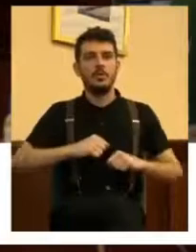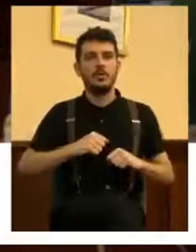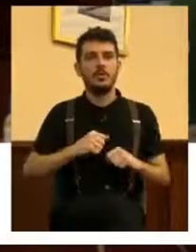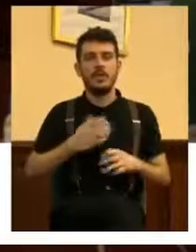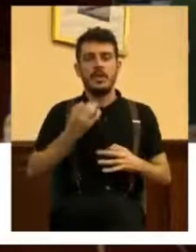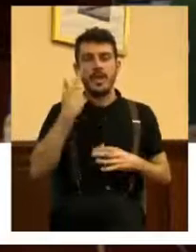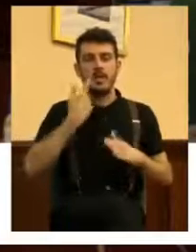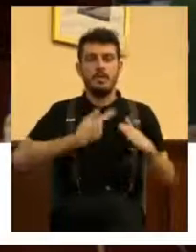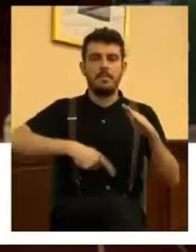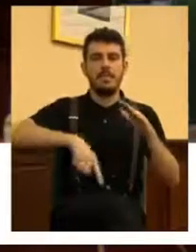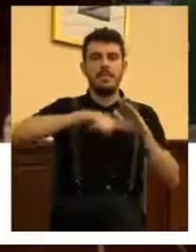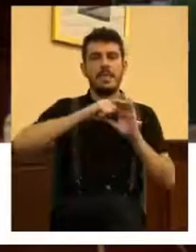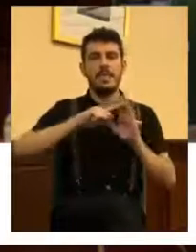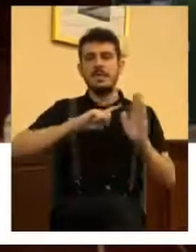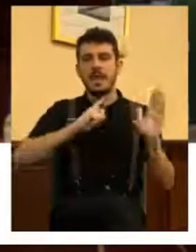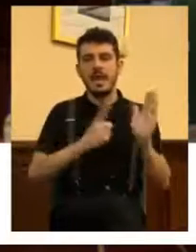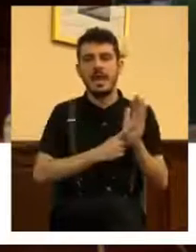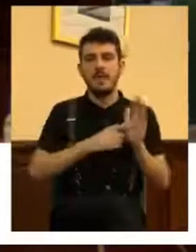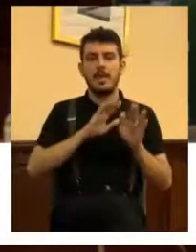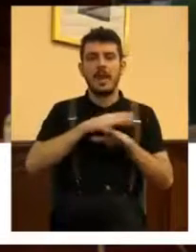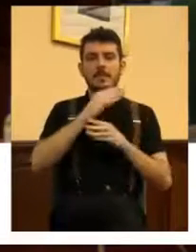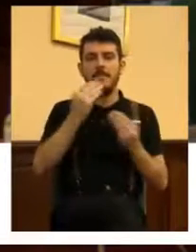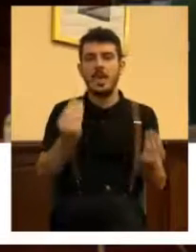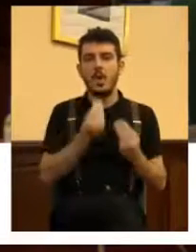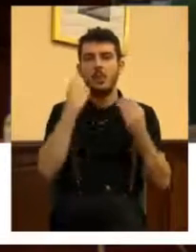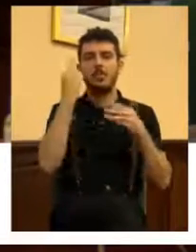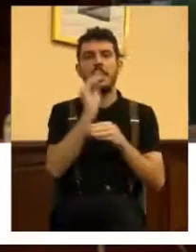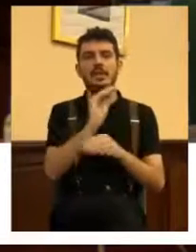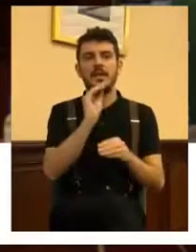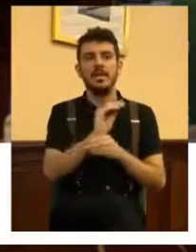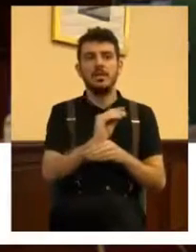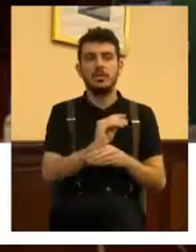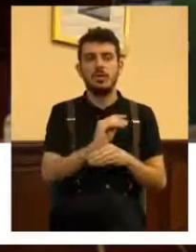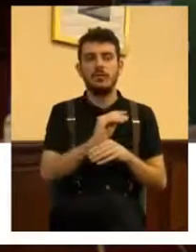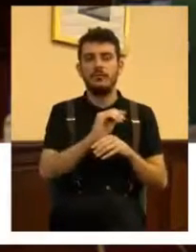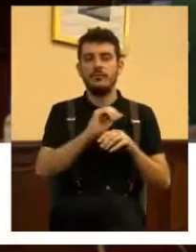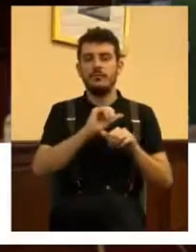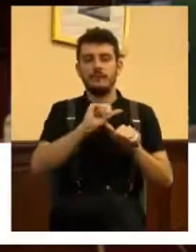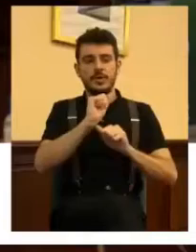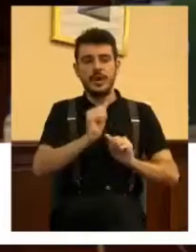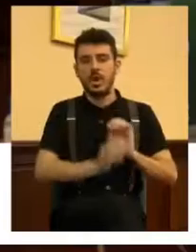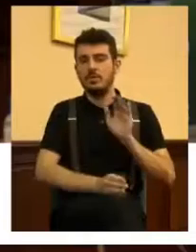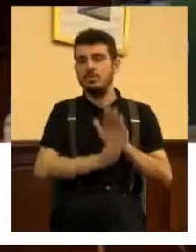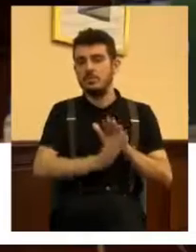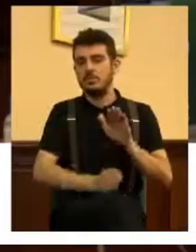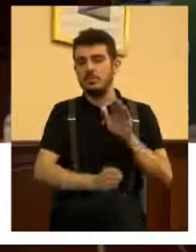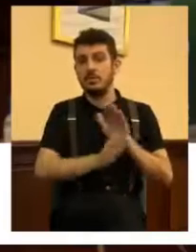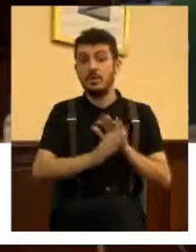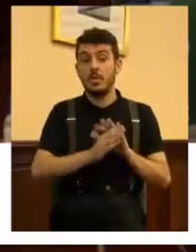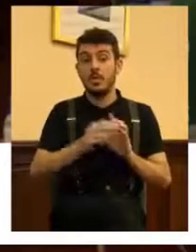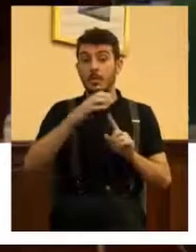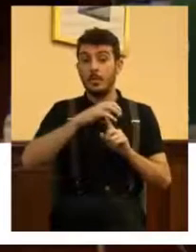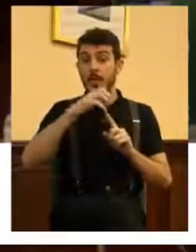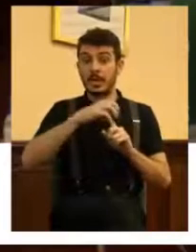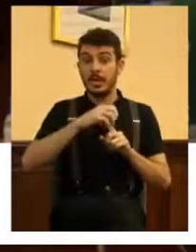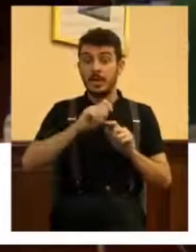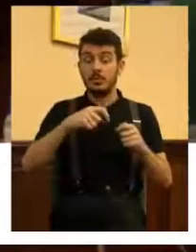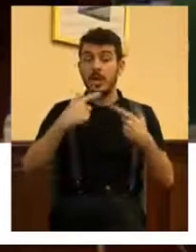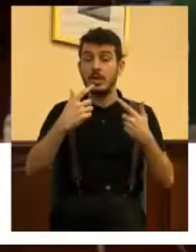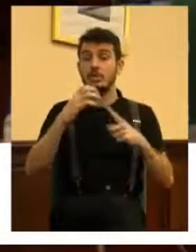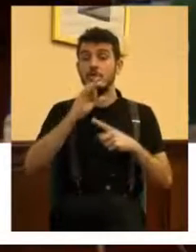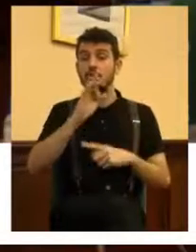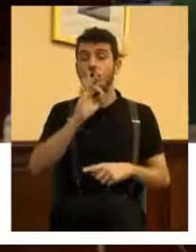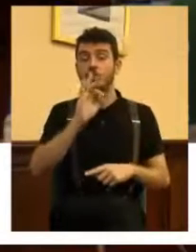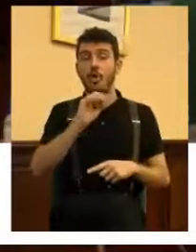integral por la mejora, por el mantenimiento, de forma permanente, porque el Parque Natural del Soto es el parque más importante